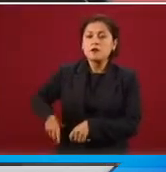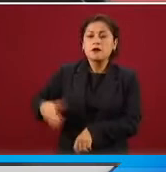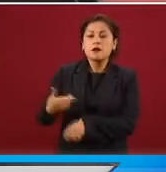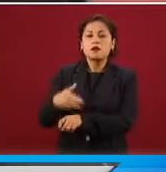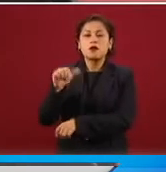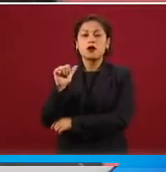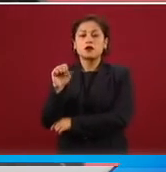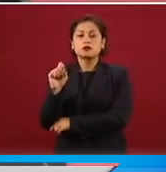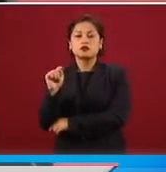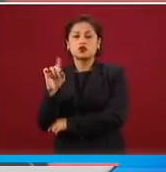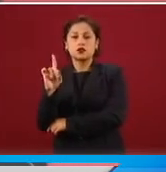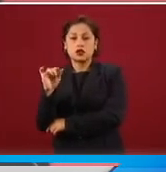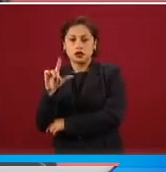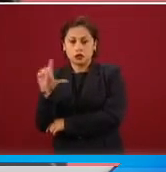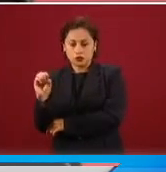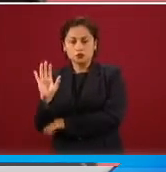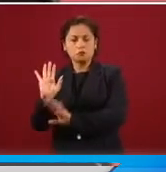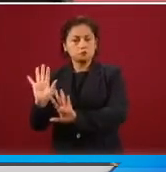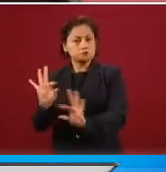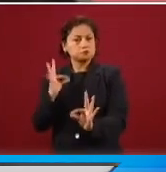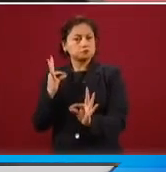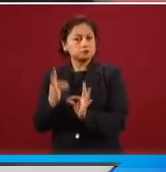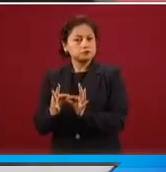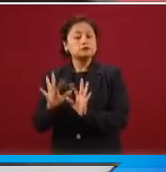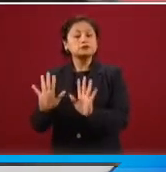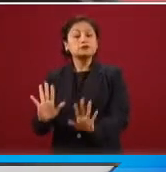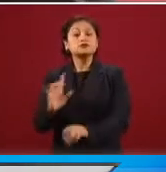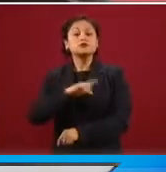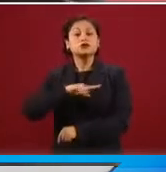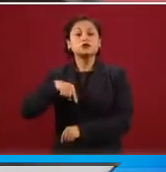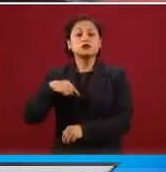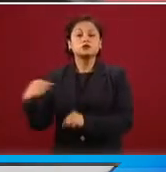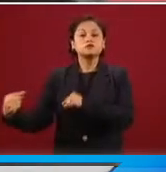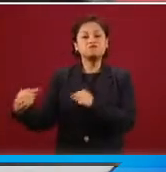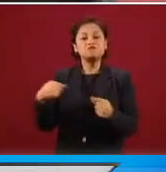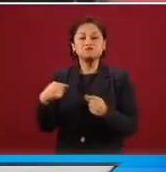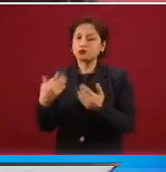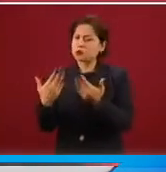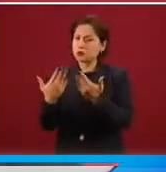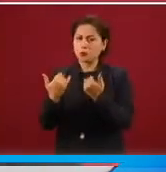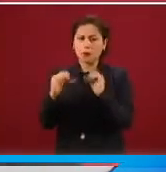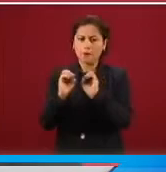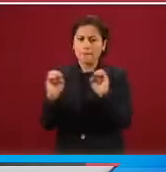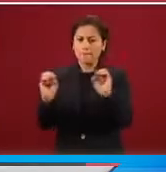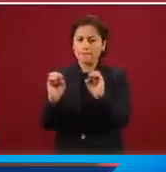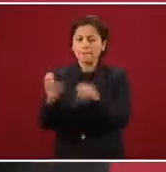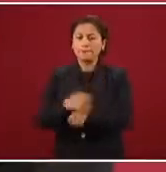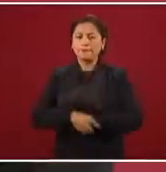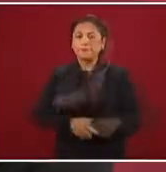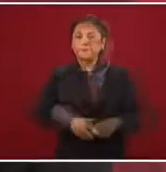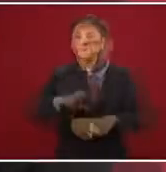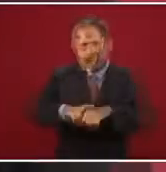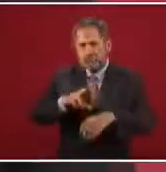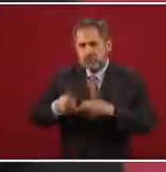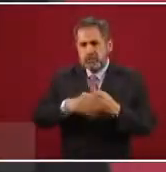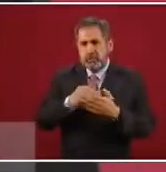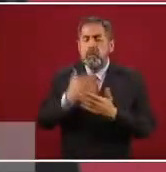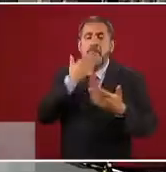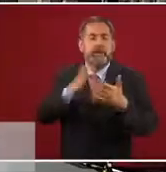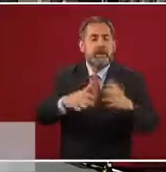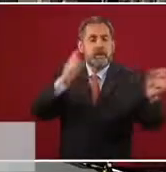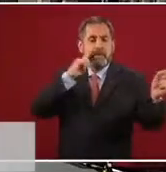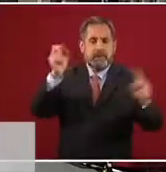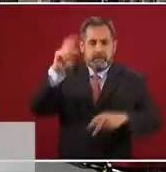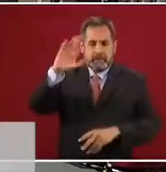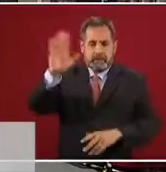de casos que se reportan por inseguridad en todo el país, incluso superando a Durango, Nayarit, Sonora y Tamaulipas. Muy bien, nos